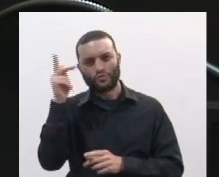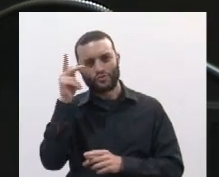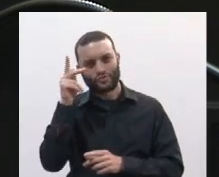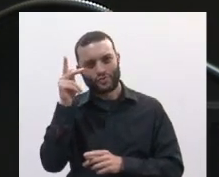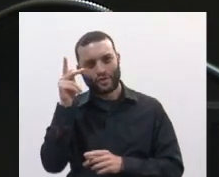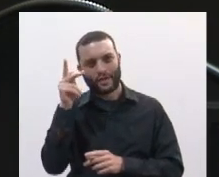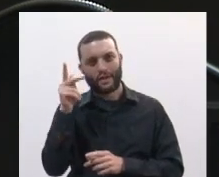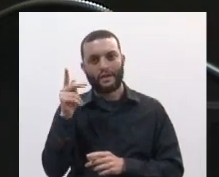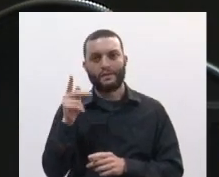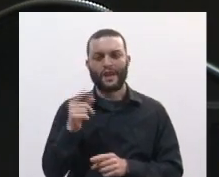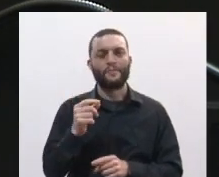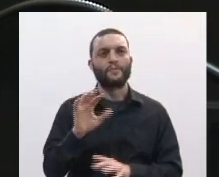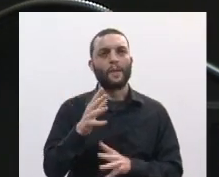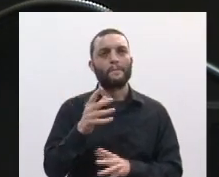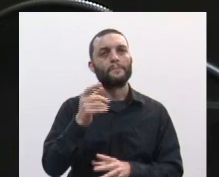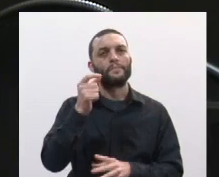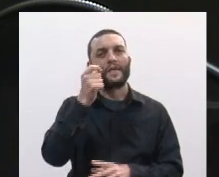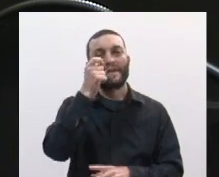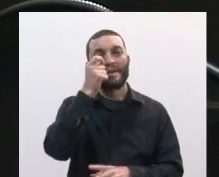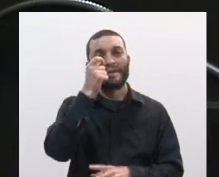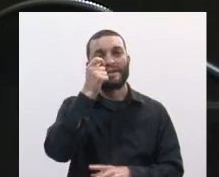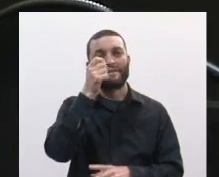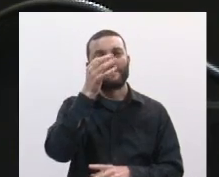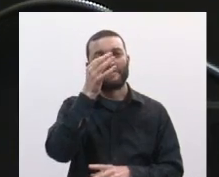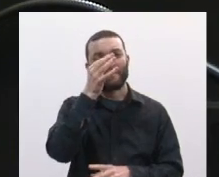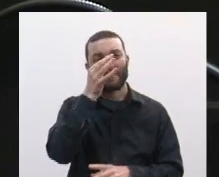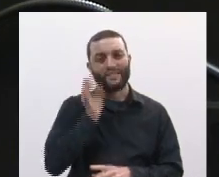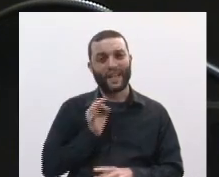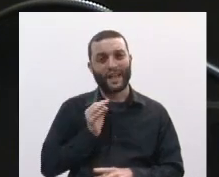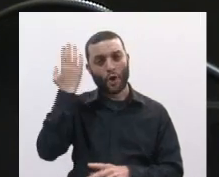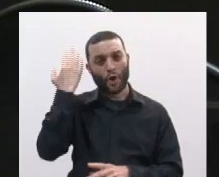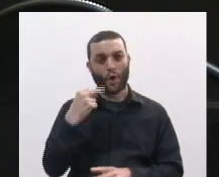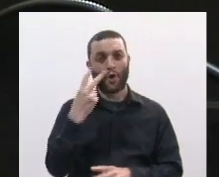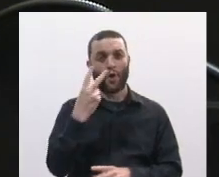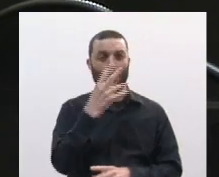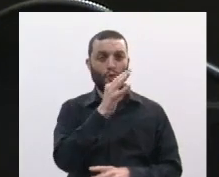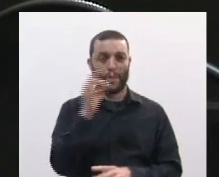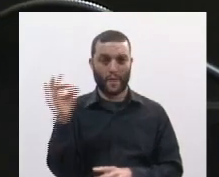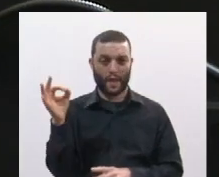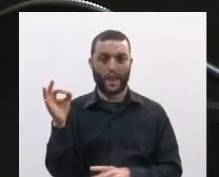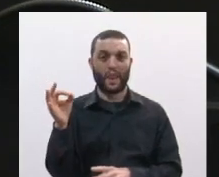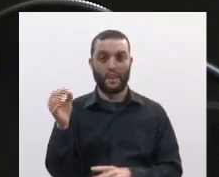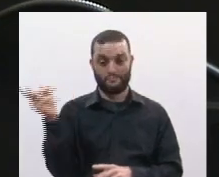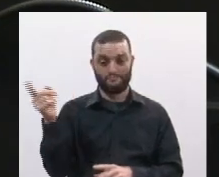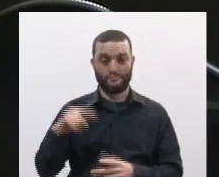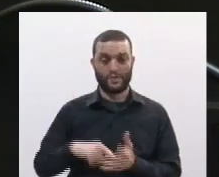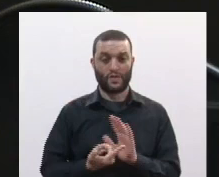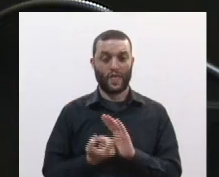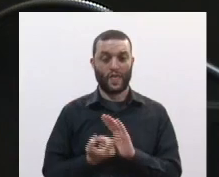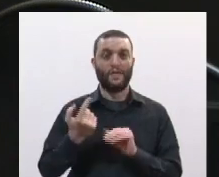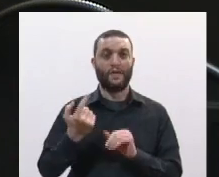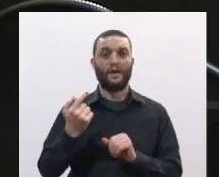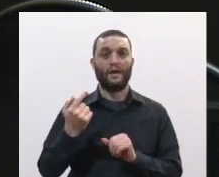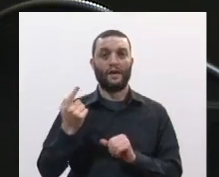20 años, en el año 2000, estábamos en Bariloche, un grupo de dirigentes